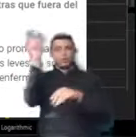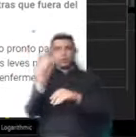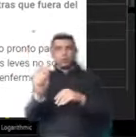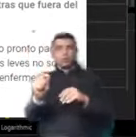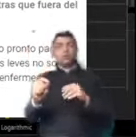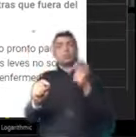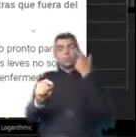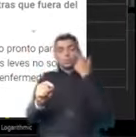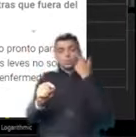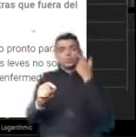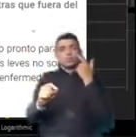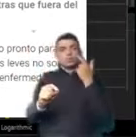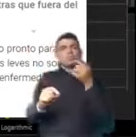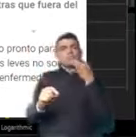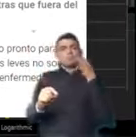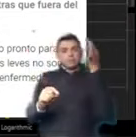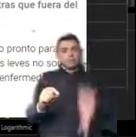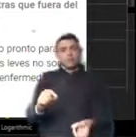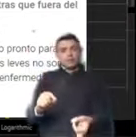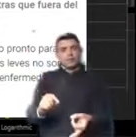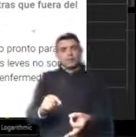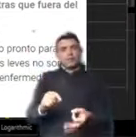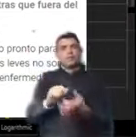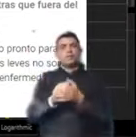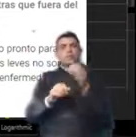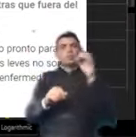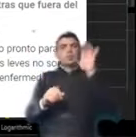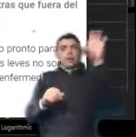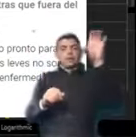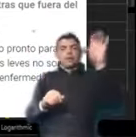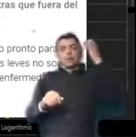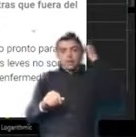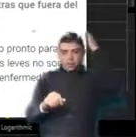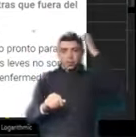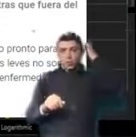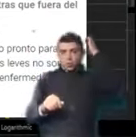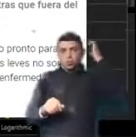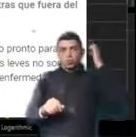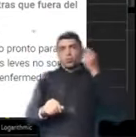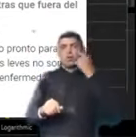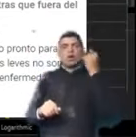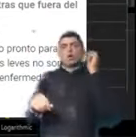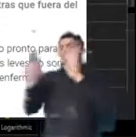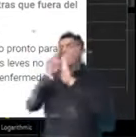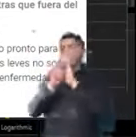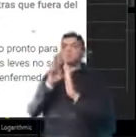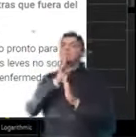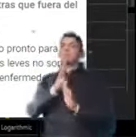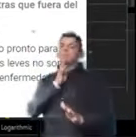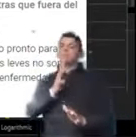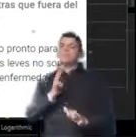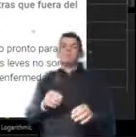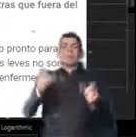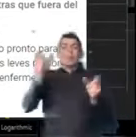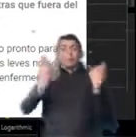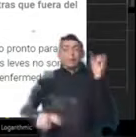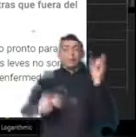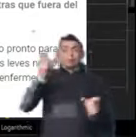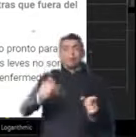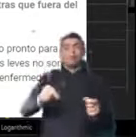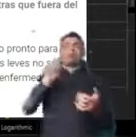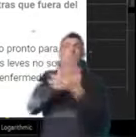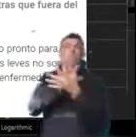verdad que en este país europeo no se llevaron las normas y sobre todo las personas lo tomaron de una manera